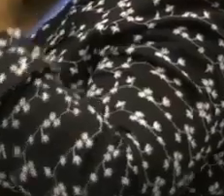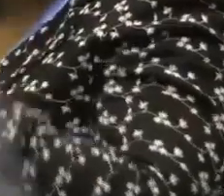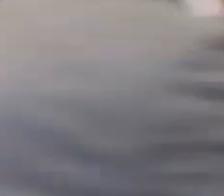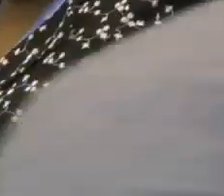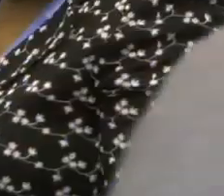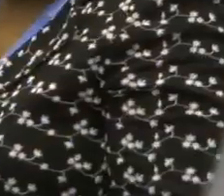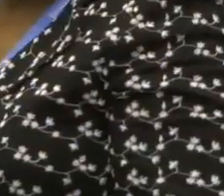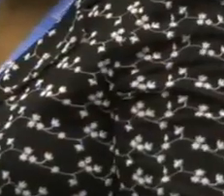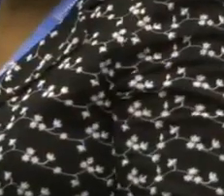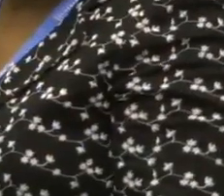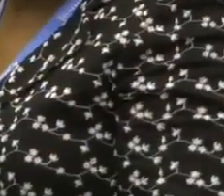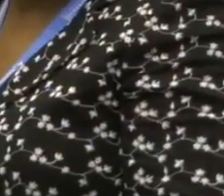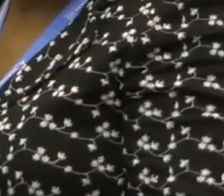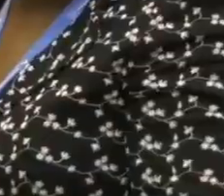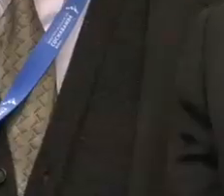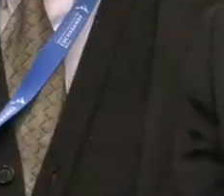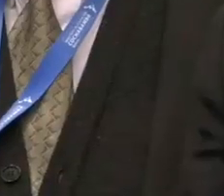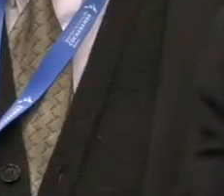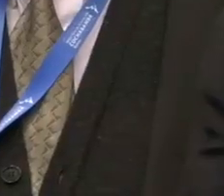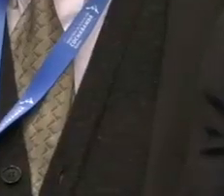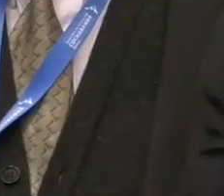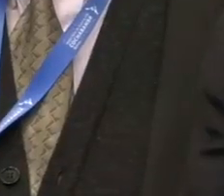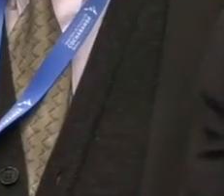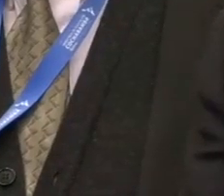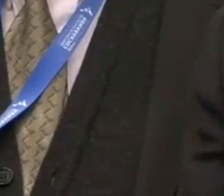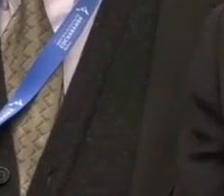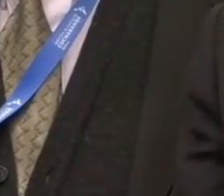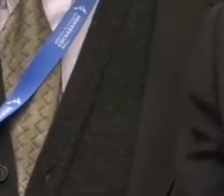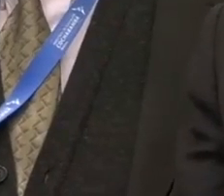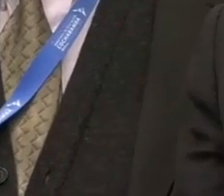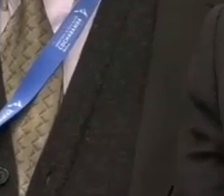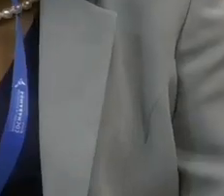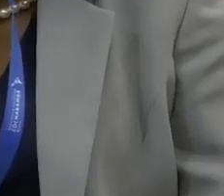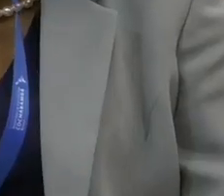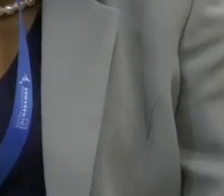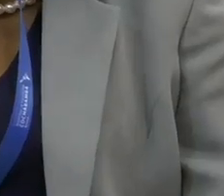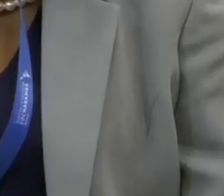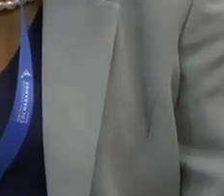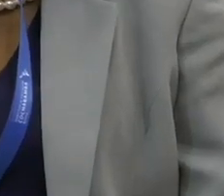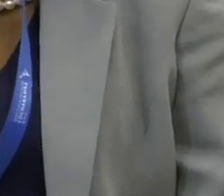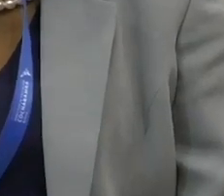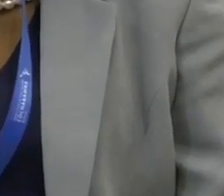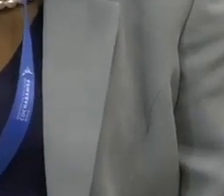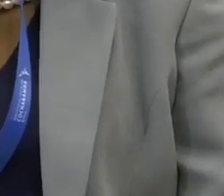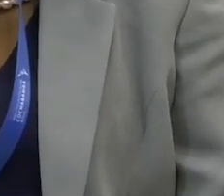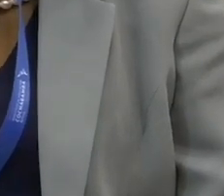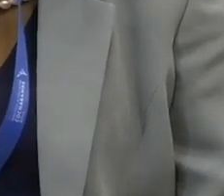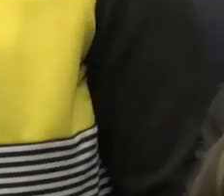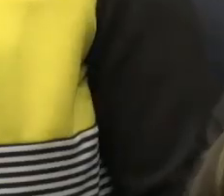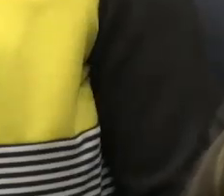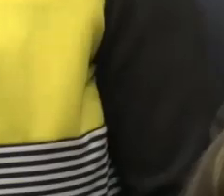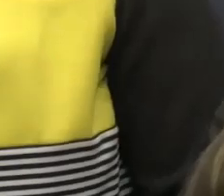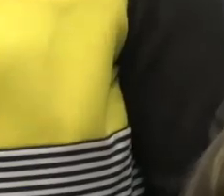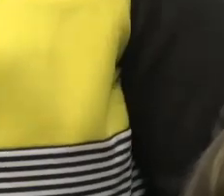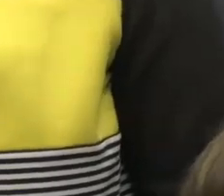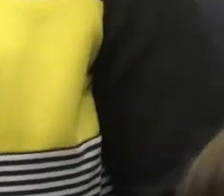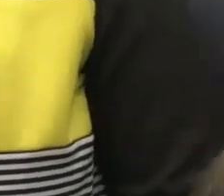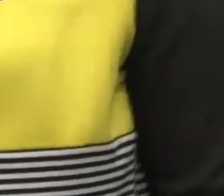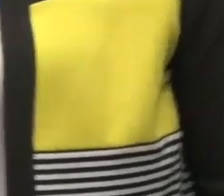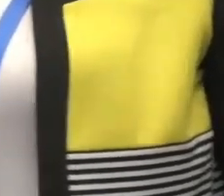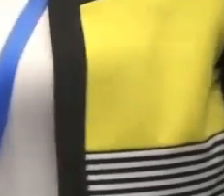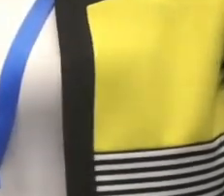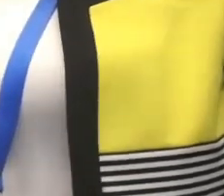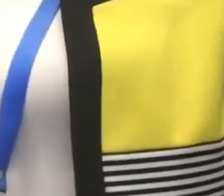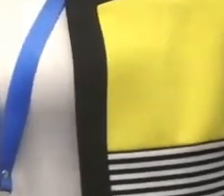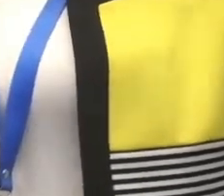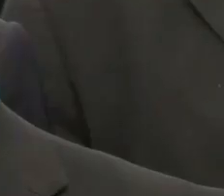Pasados 25 y 26 de julio, la ciudad cochabambina del Estado Plurinacional de Bolivia cobijó a cerca de 30 delegaciones de diferentes